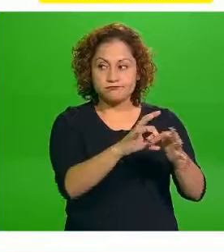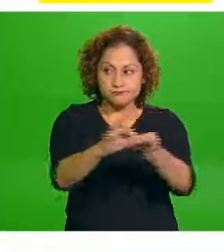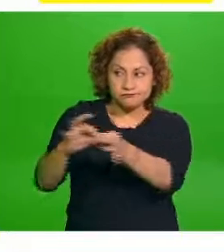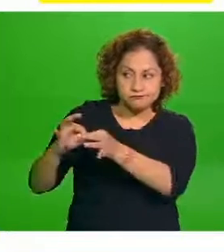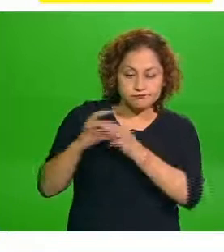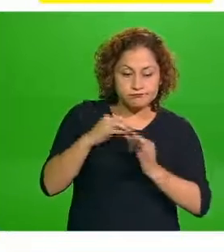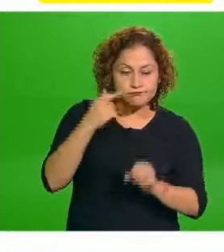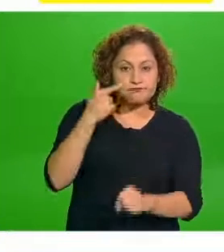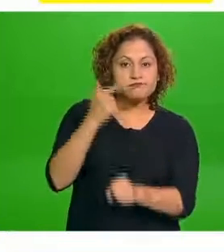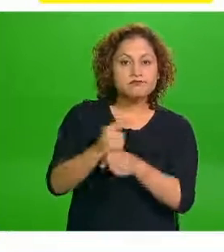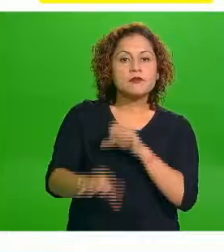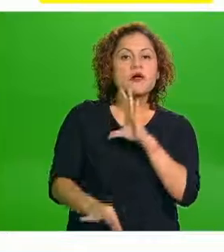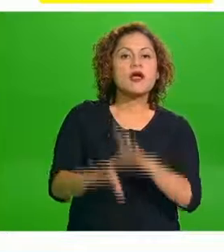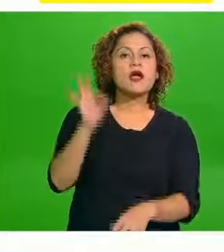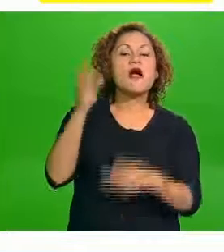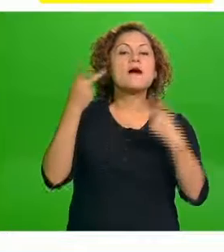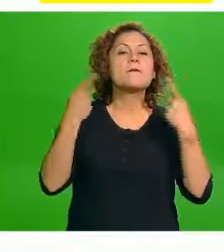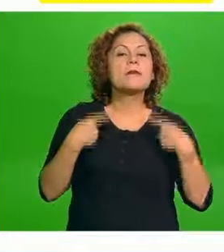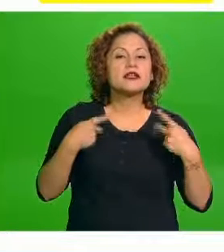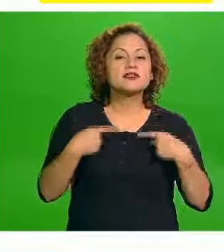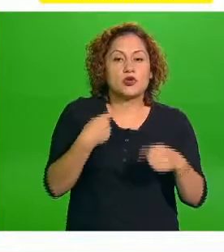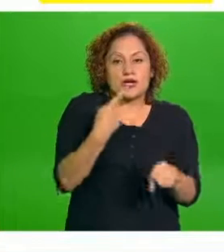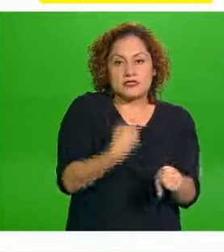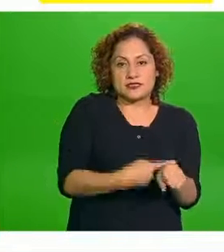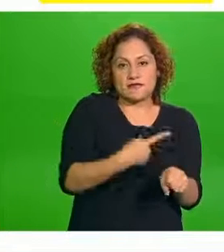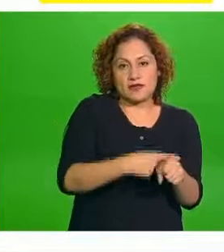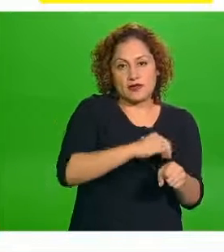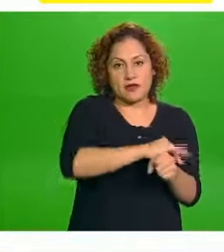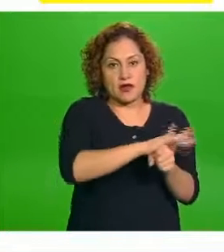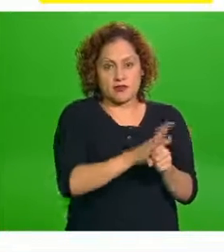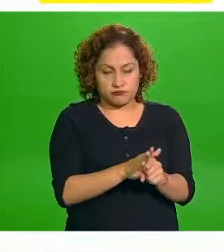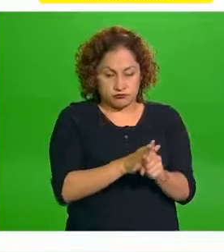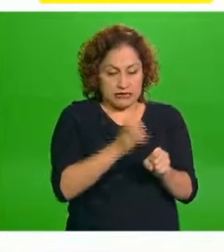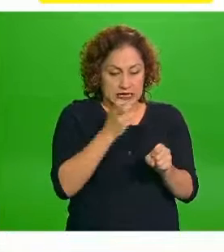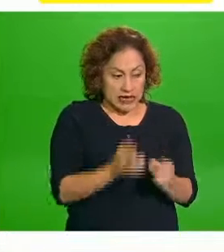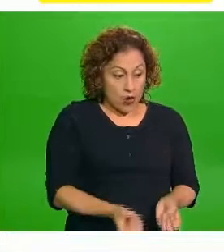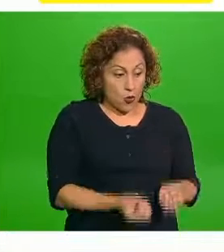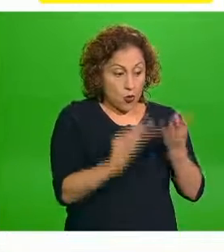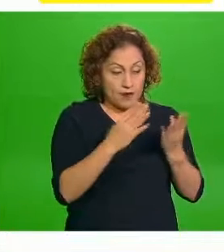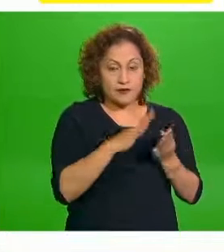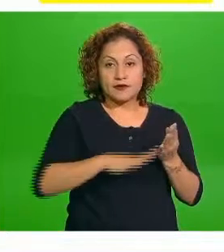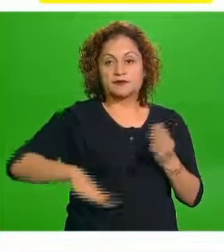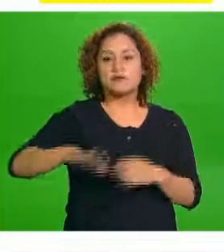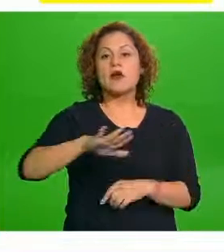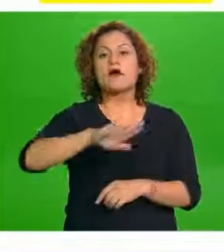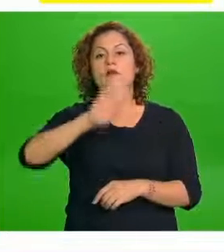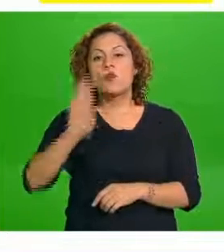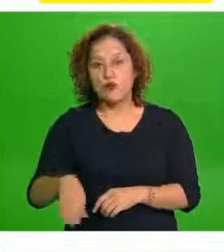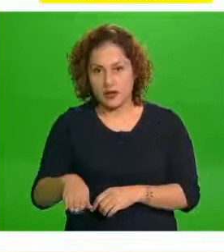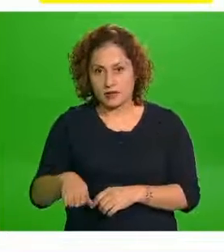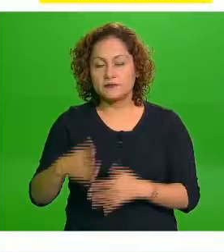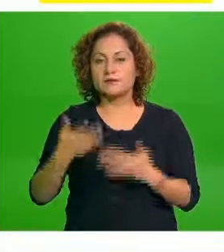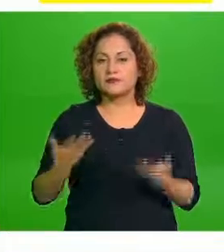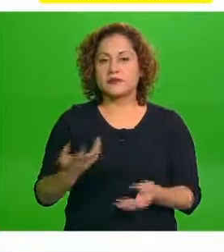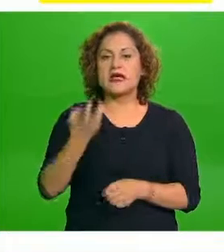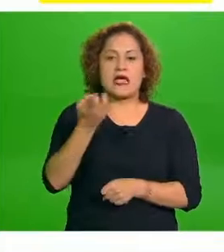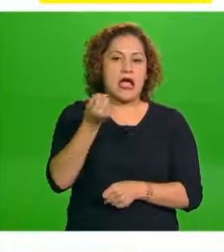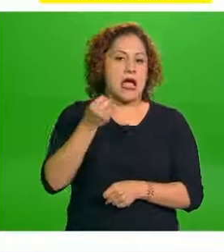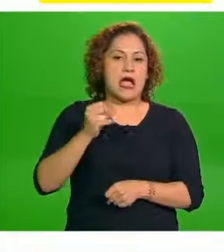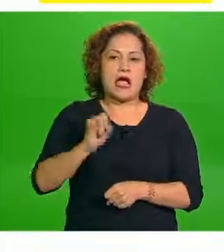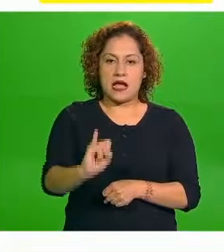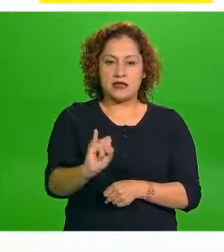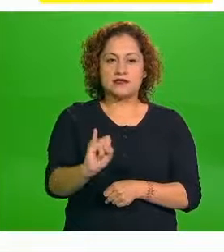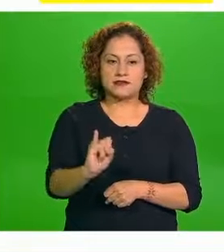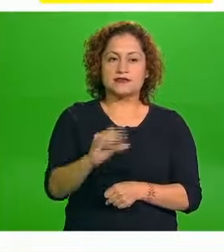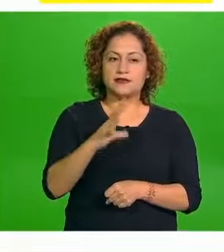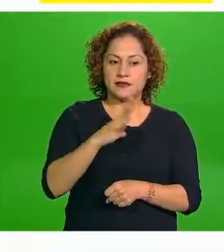cuántas personas se enferman por SARS-CoV-2 y de estas cuántas fallecen. Así es como se saca el índice,